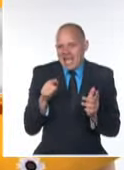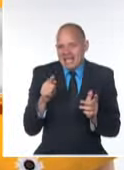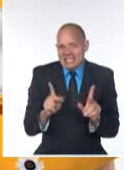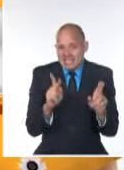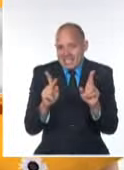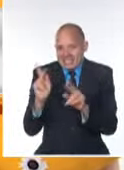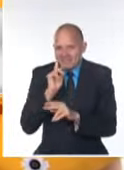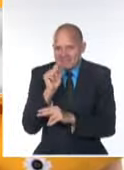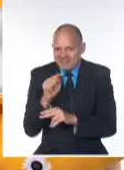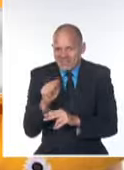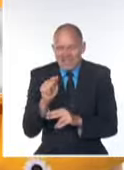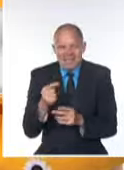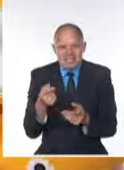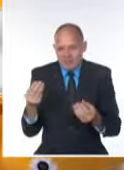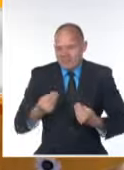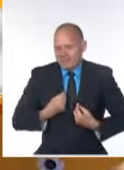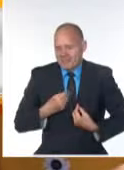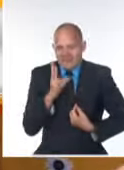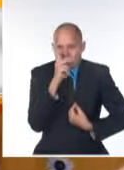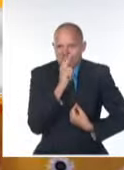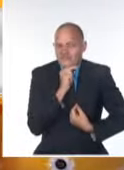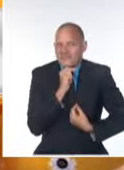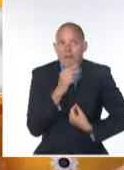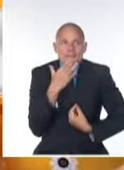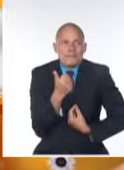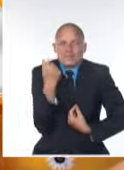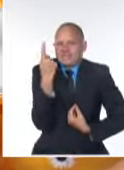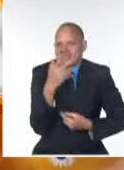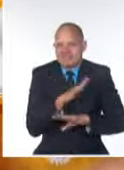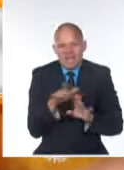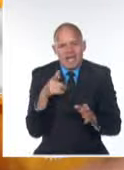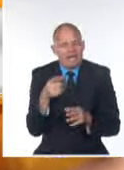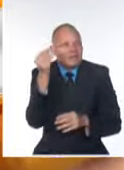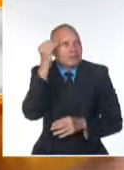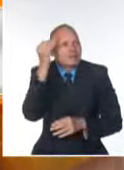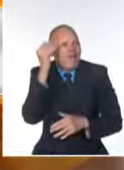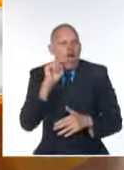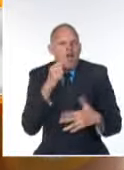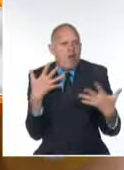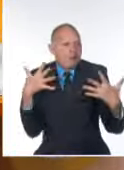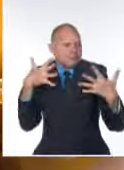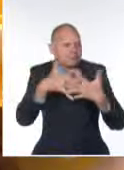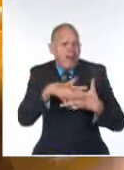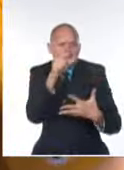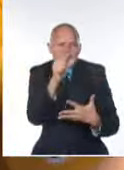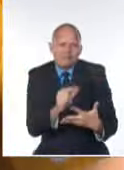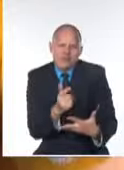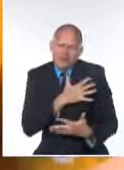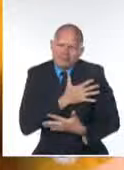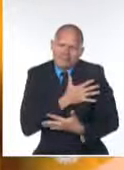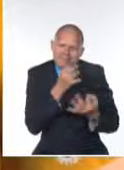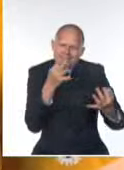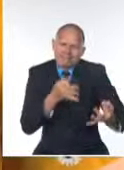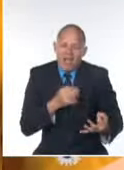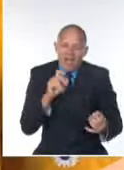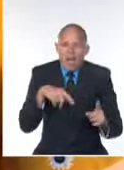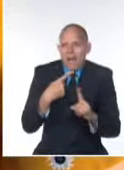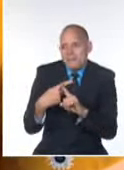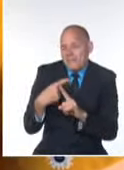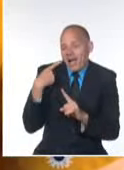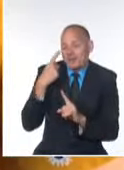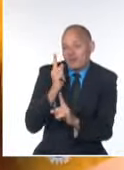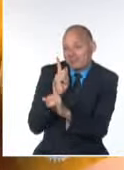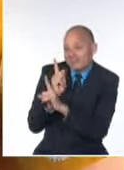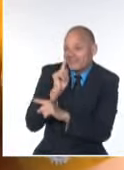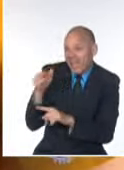vida, llena de aprendizaje, ha sido una escuela, me ha hecho conectar con personas a las que quiero mucho, me ha hecho encontrarme con Magda, con